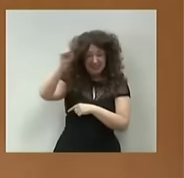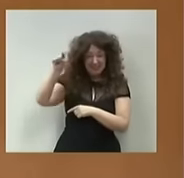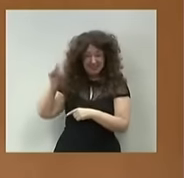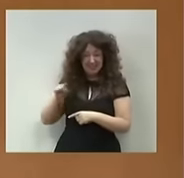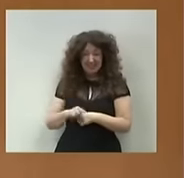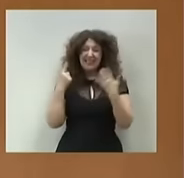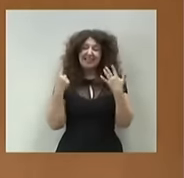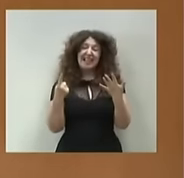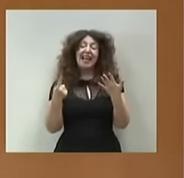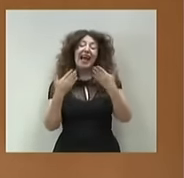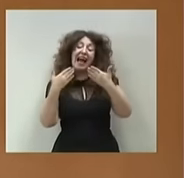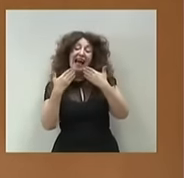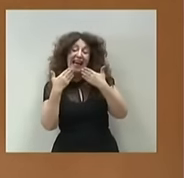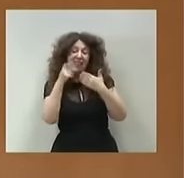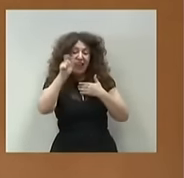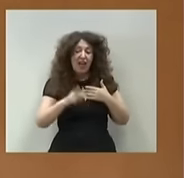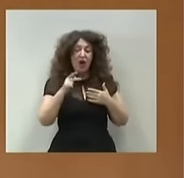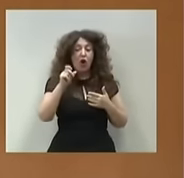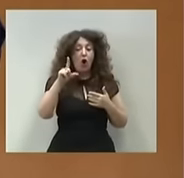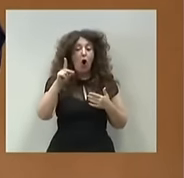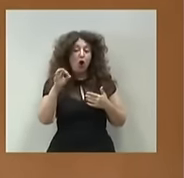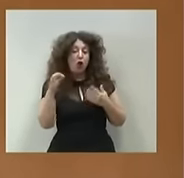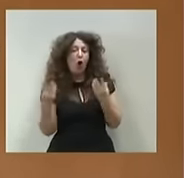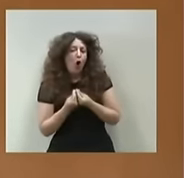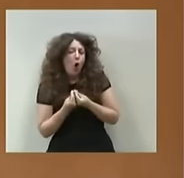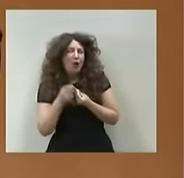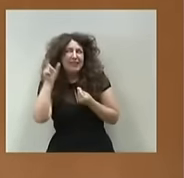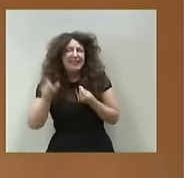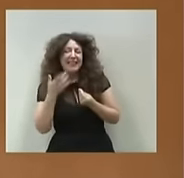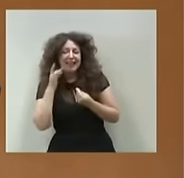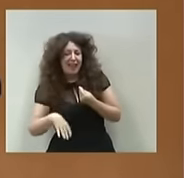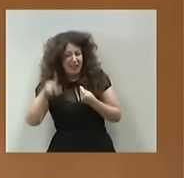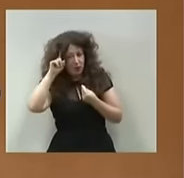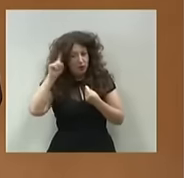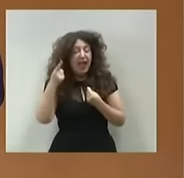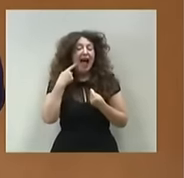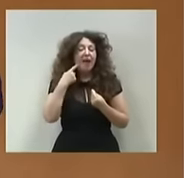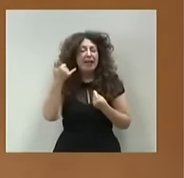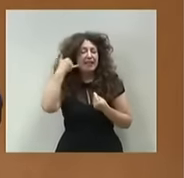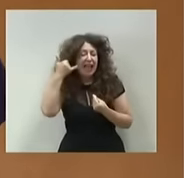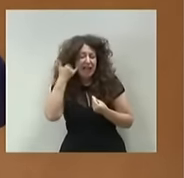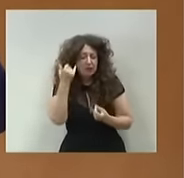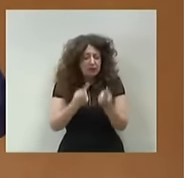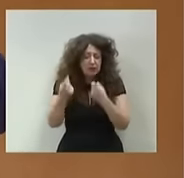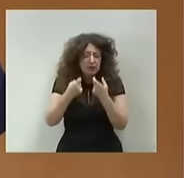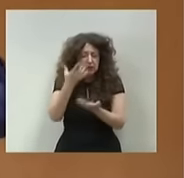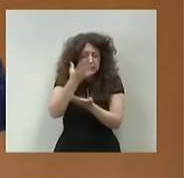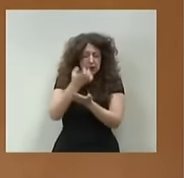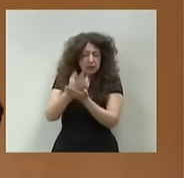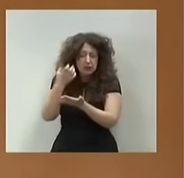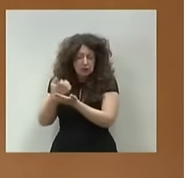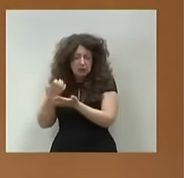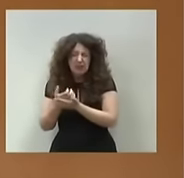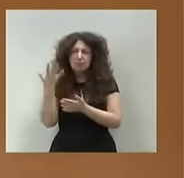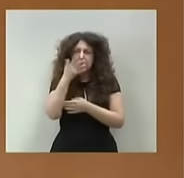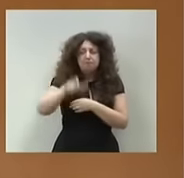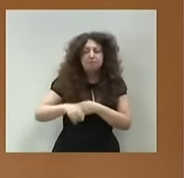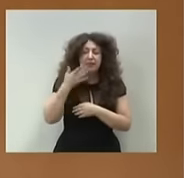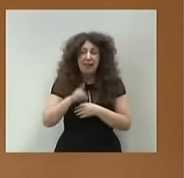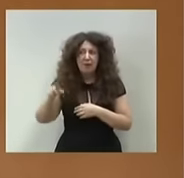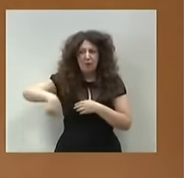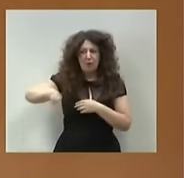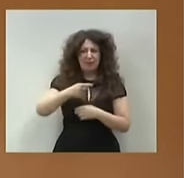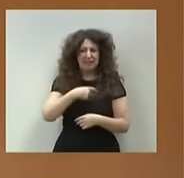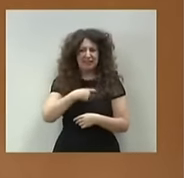intermediación de Coldo García, falta por saber quién es la X. Espero que en los volcados telefónicos encontraremos seguramente algunas sospechas. Por eso ustedes están tan